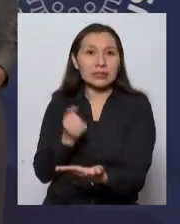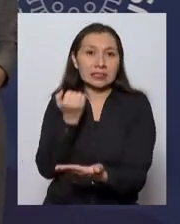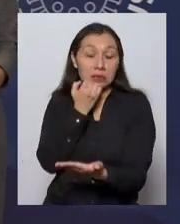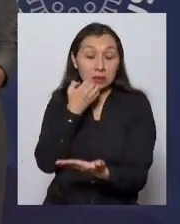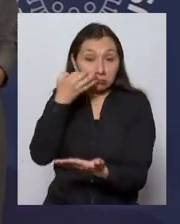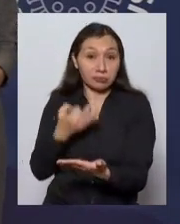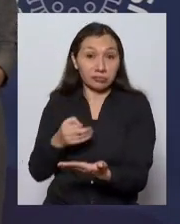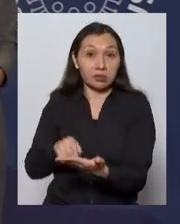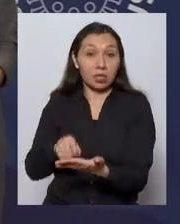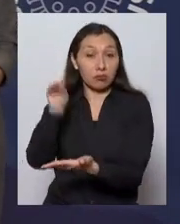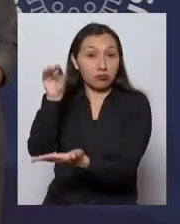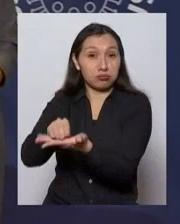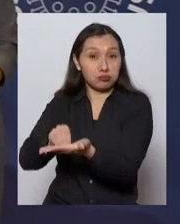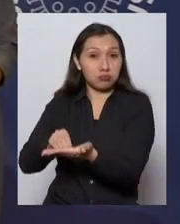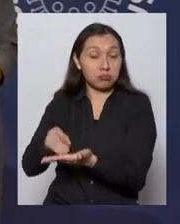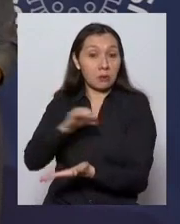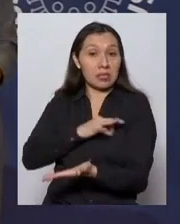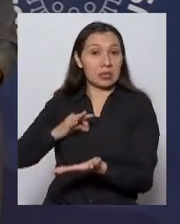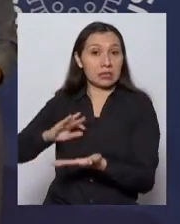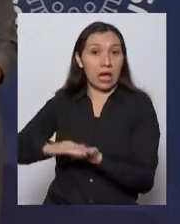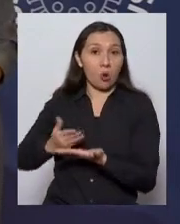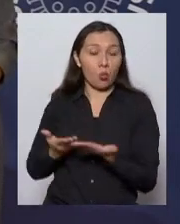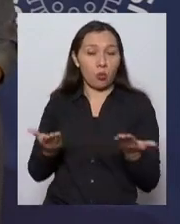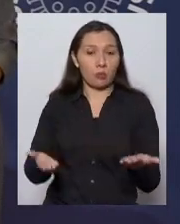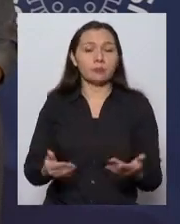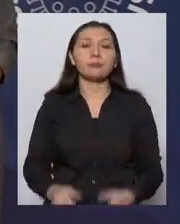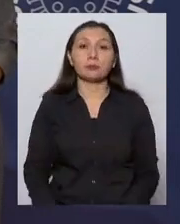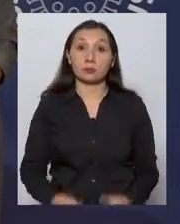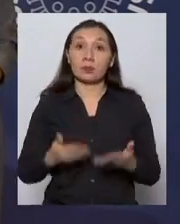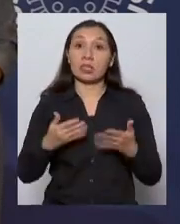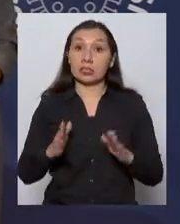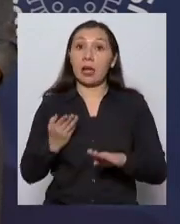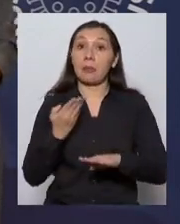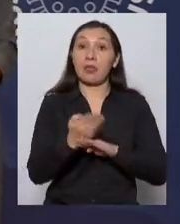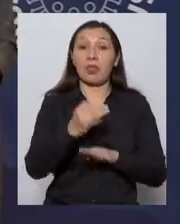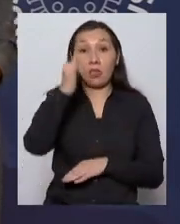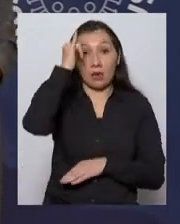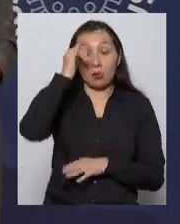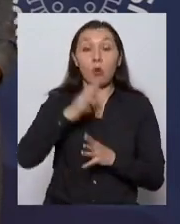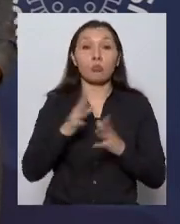evidente en el registro del MINSAL. Ya pedí disculpas por ello, muchas gracias.